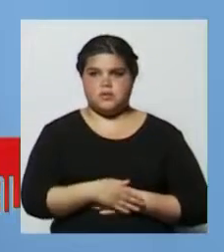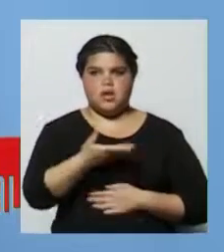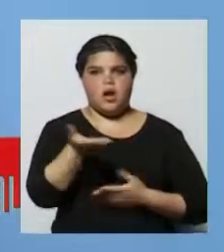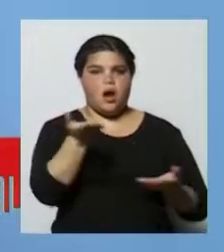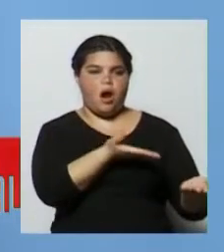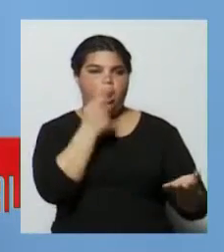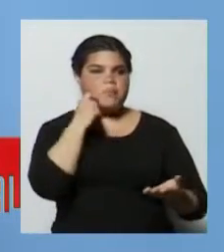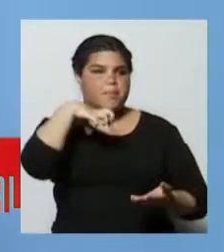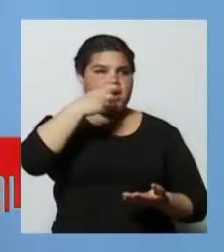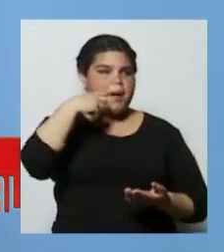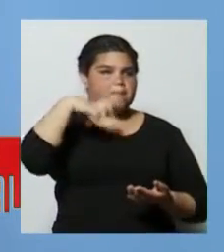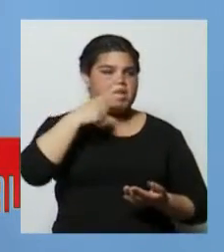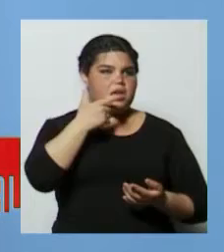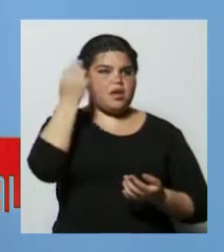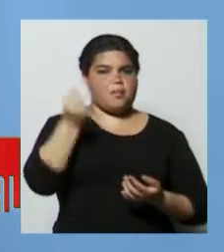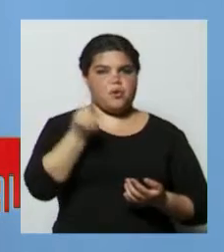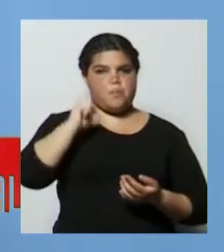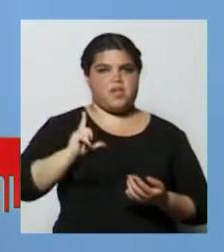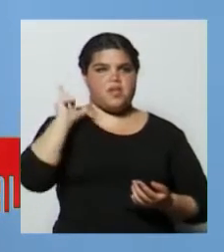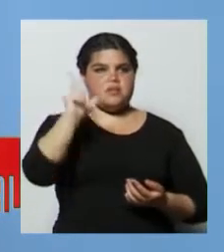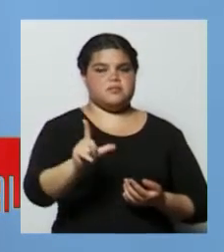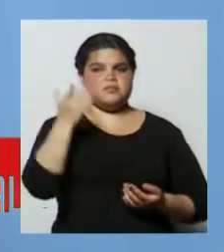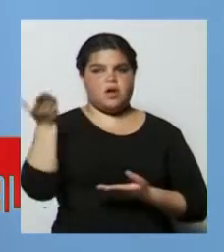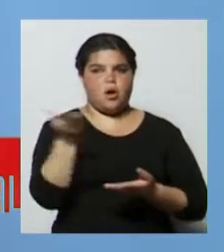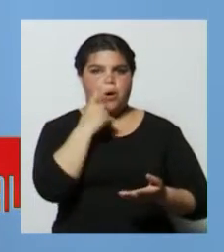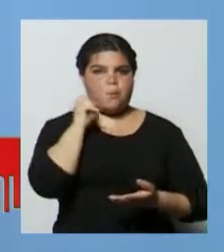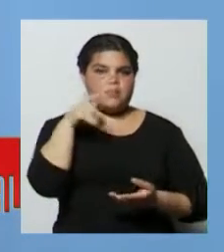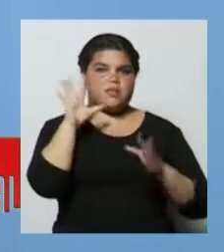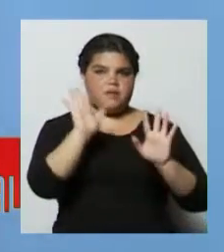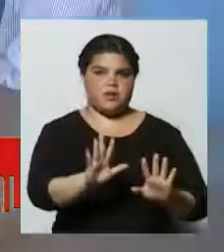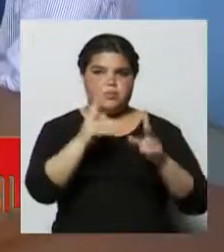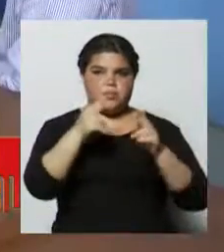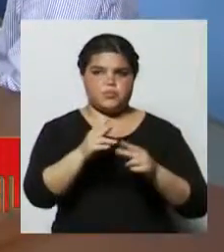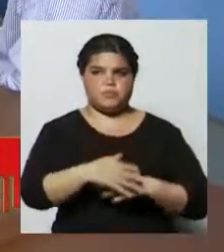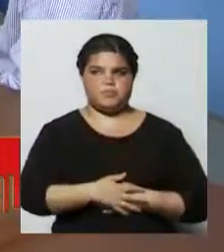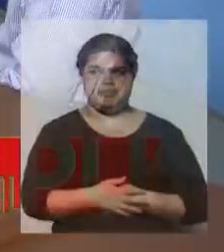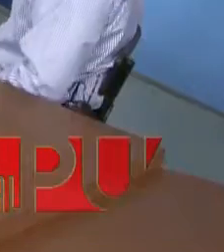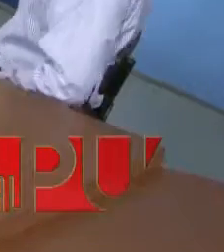Estuvo Sergio Papi con nosotros, licenciado en Economía y columnista de nuestro programa. Ya venimos, pausa.